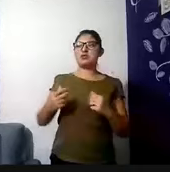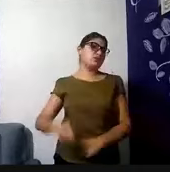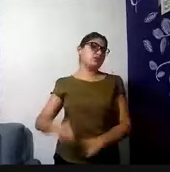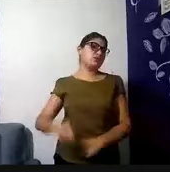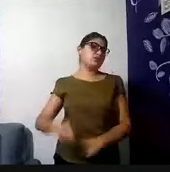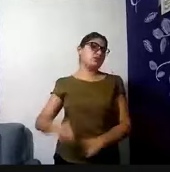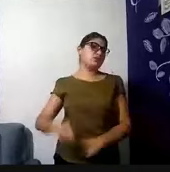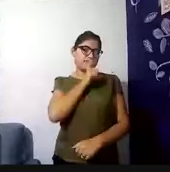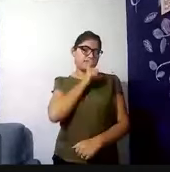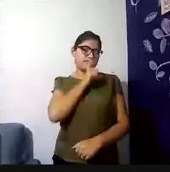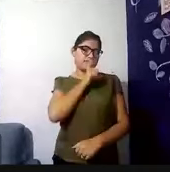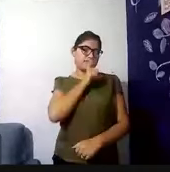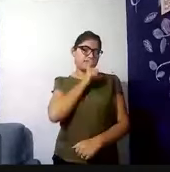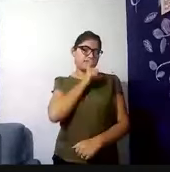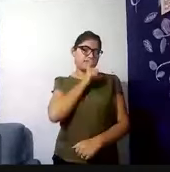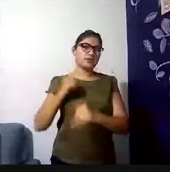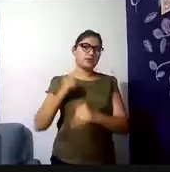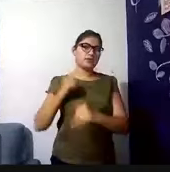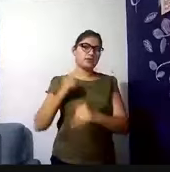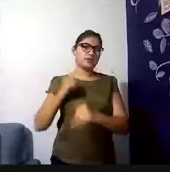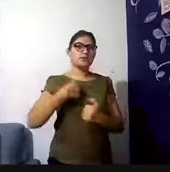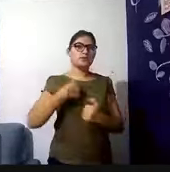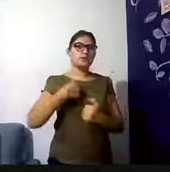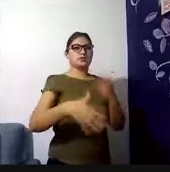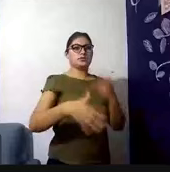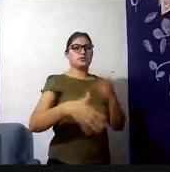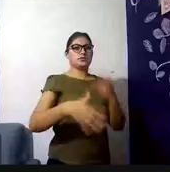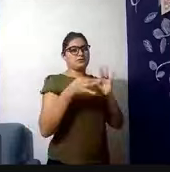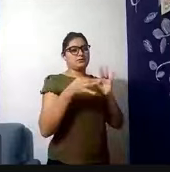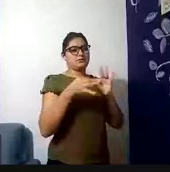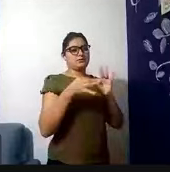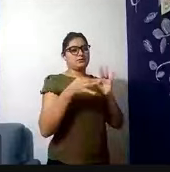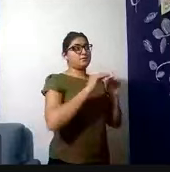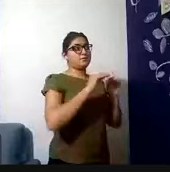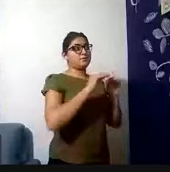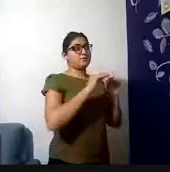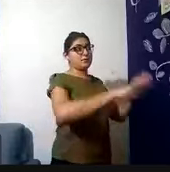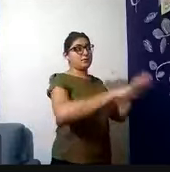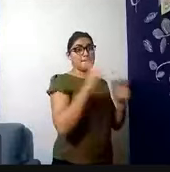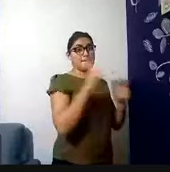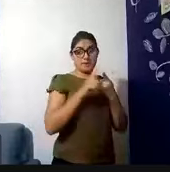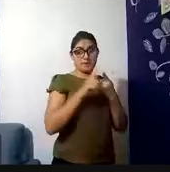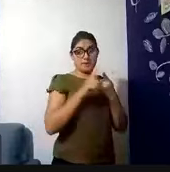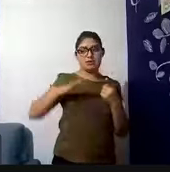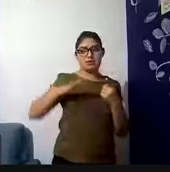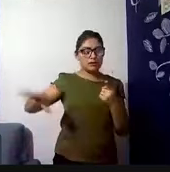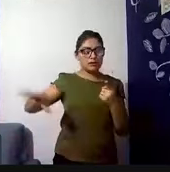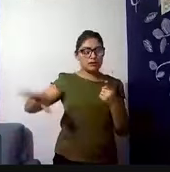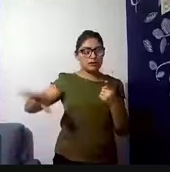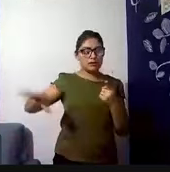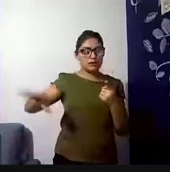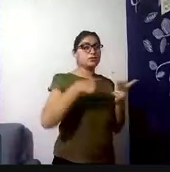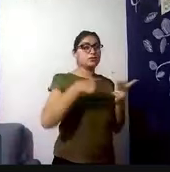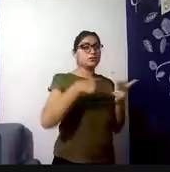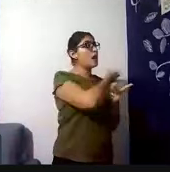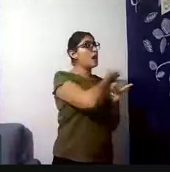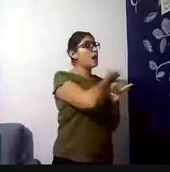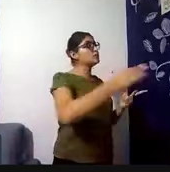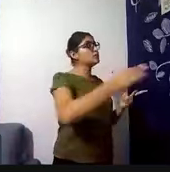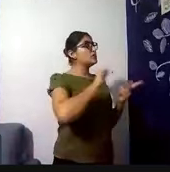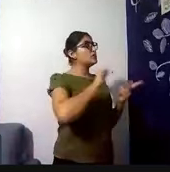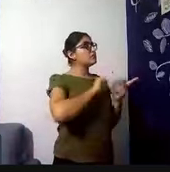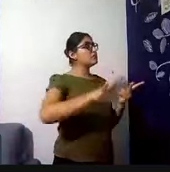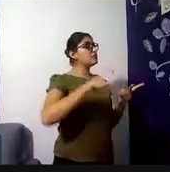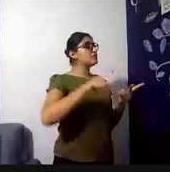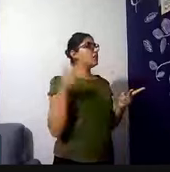ese sistema que usa el bullying, primero te excluye, luego te desprestigia, y luego ya. Entonces,